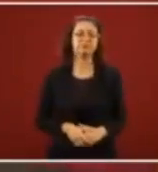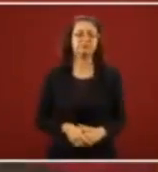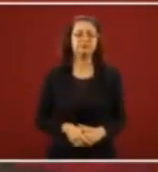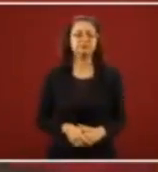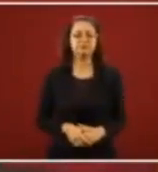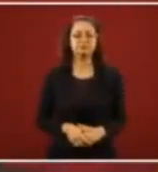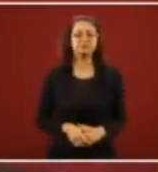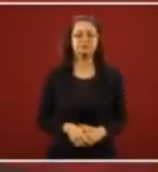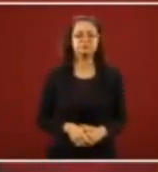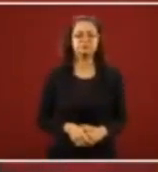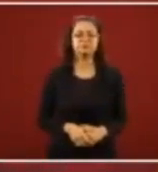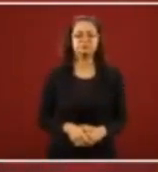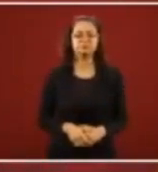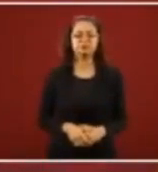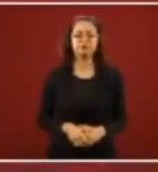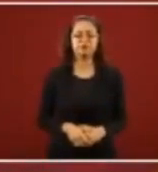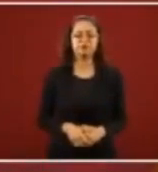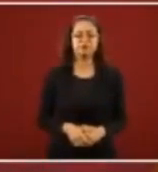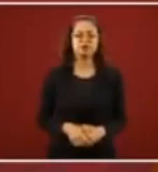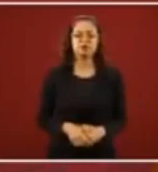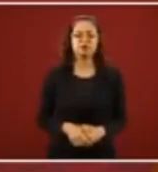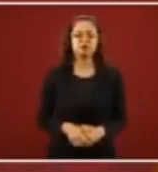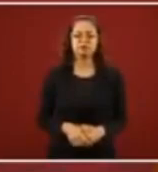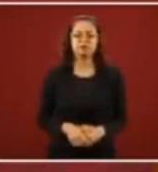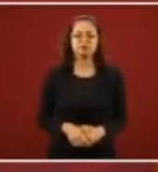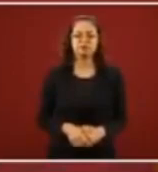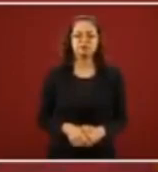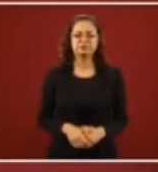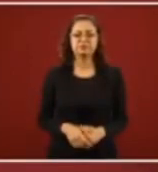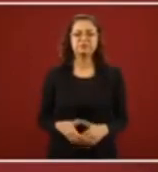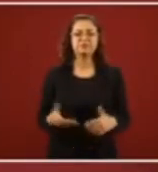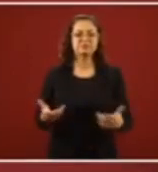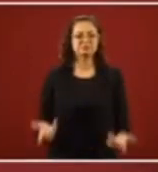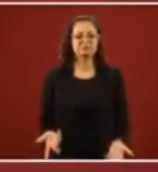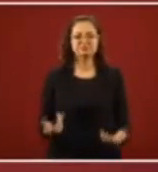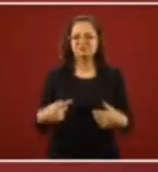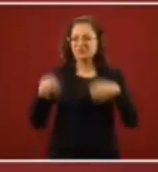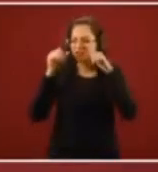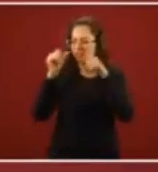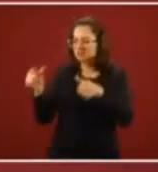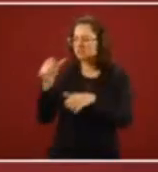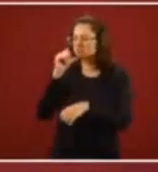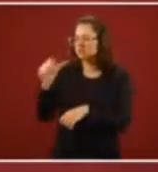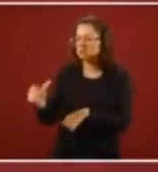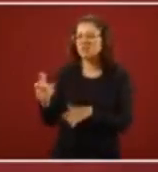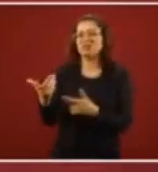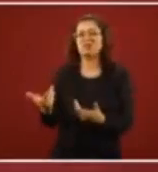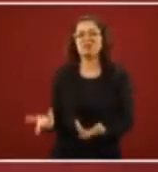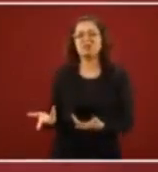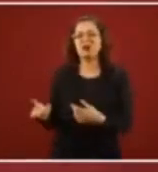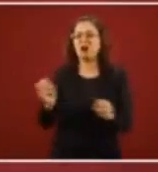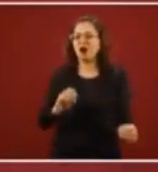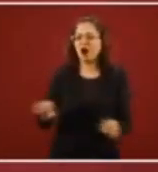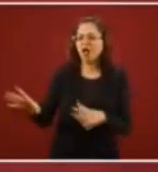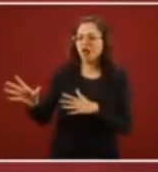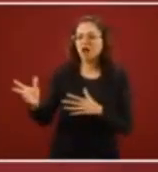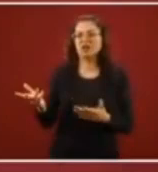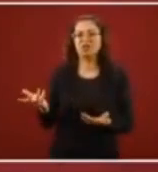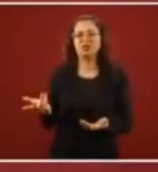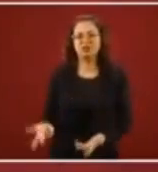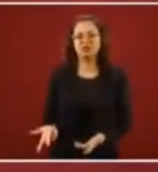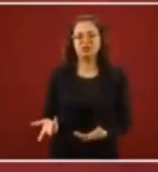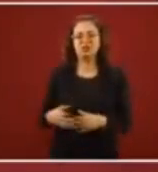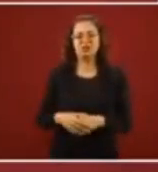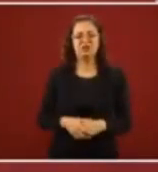sobre todo la desatención, el abandono a la gente, la